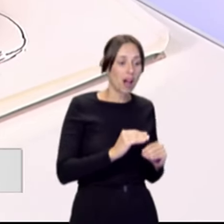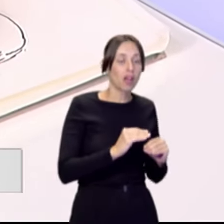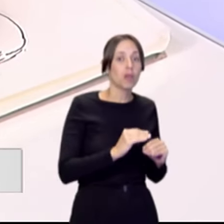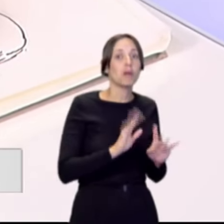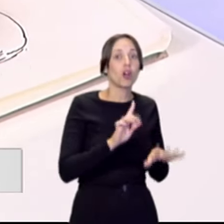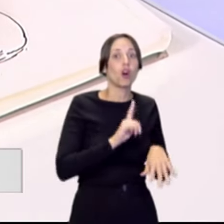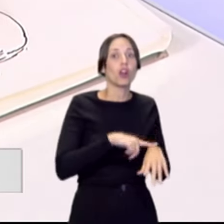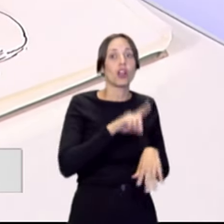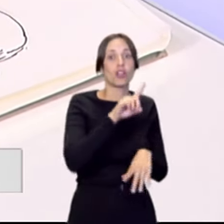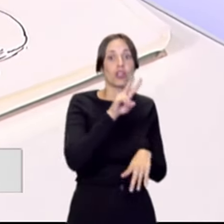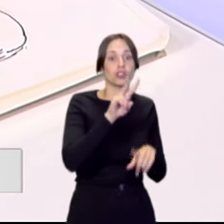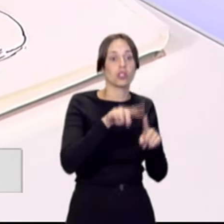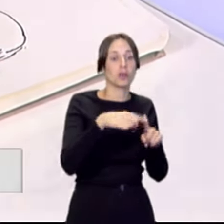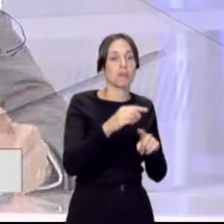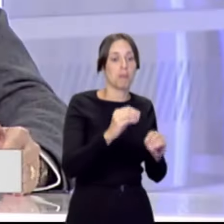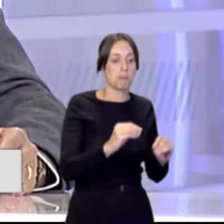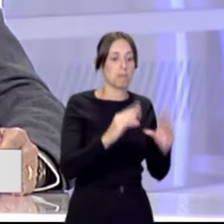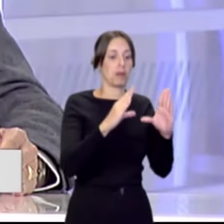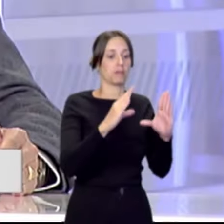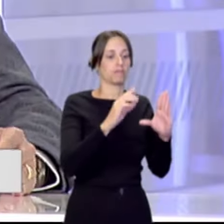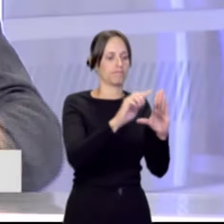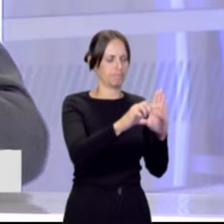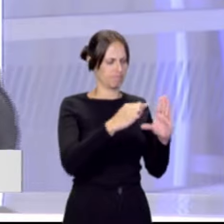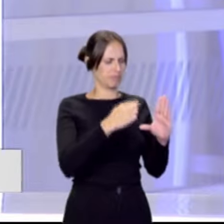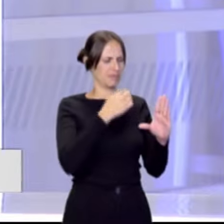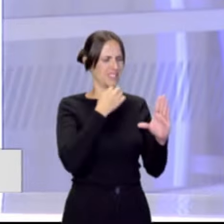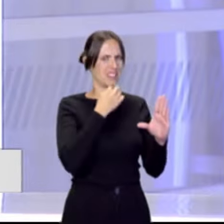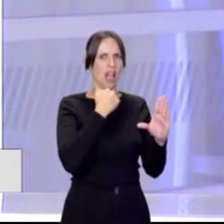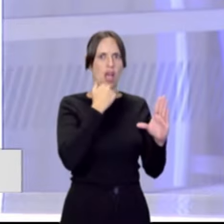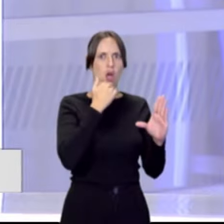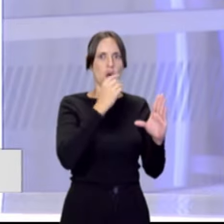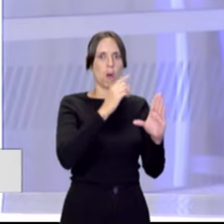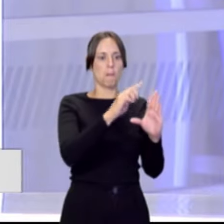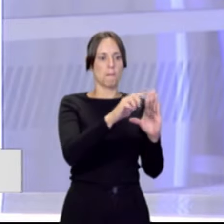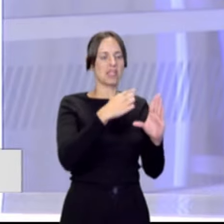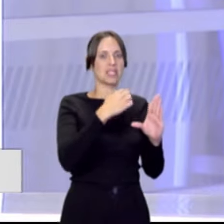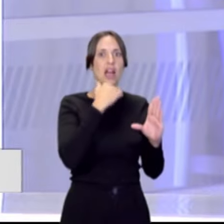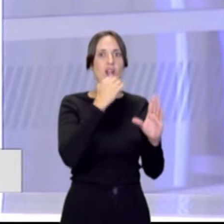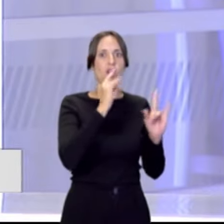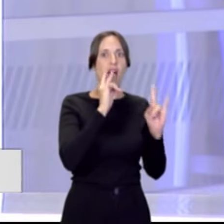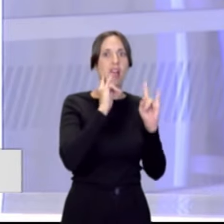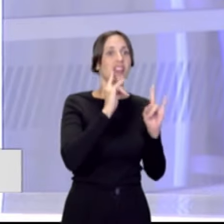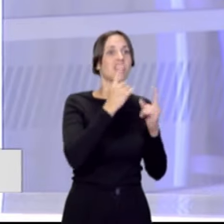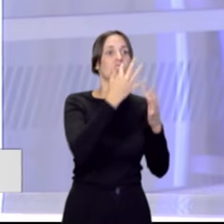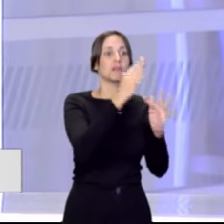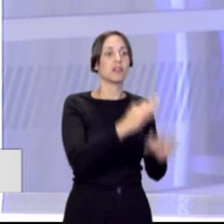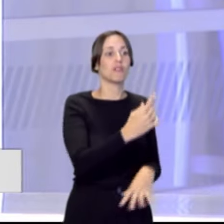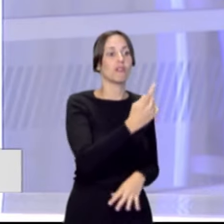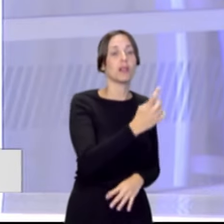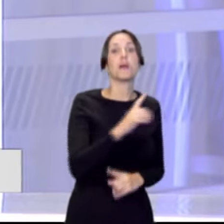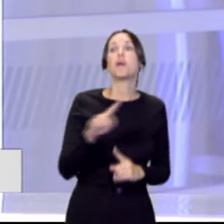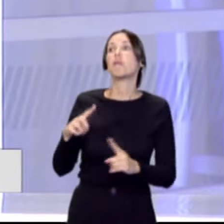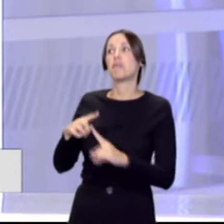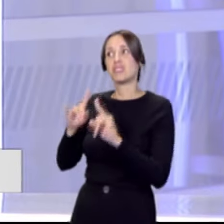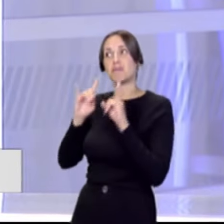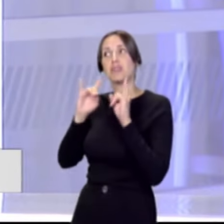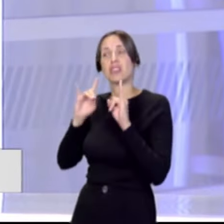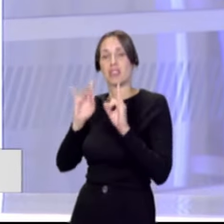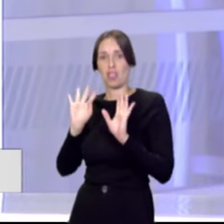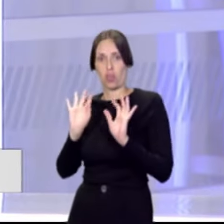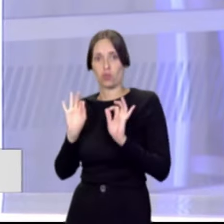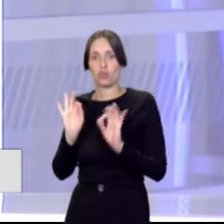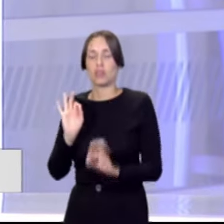recibió un mensaje de alerta y que tiene una encuesta que rellenar. Yo esas cosas... Y va a recibir los mismos pedidos. Sí. Y por cierto, como